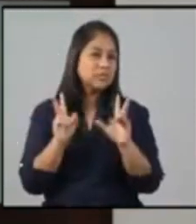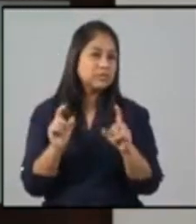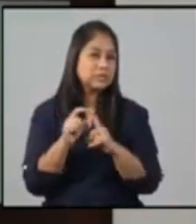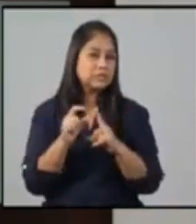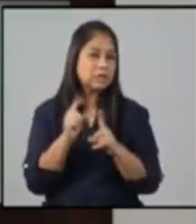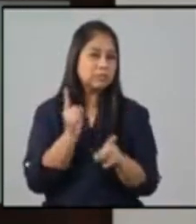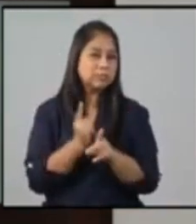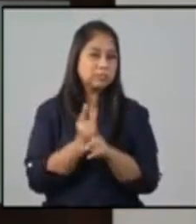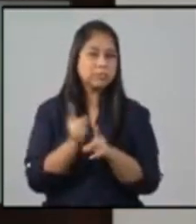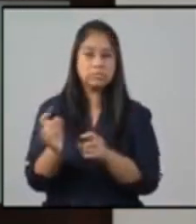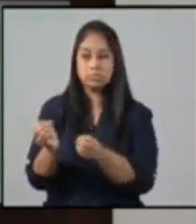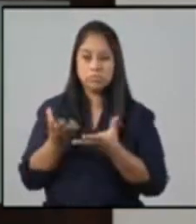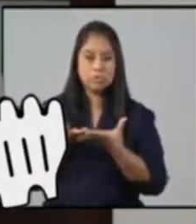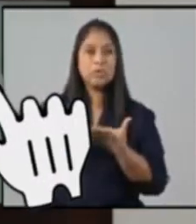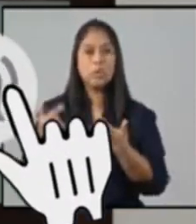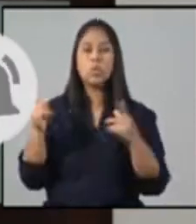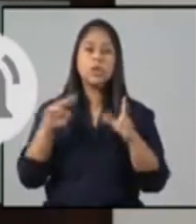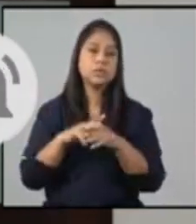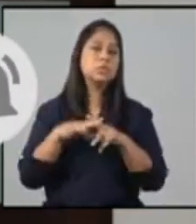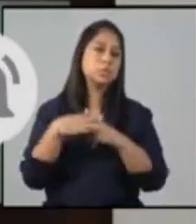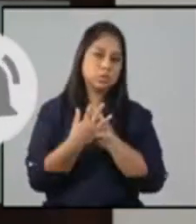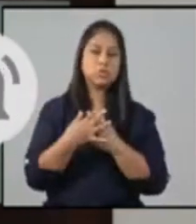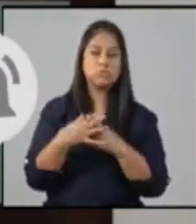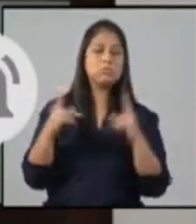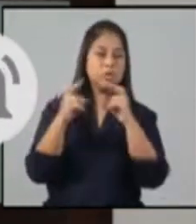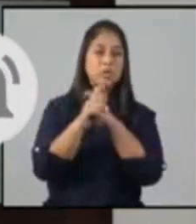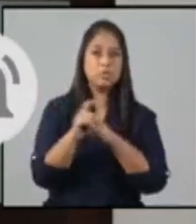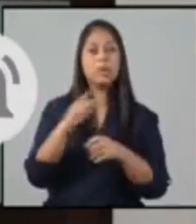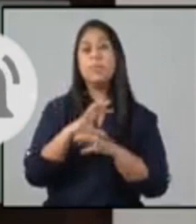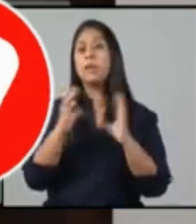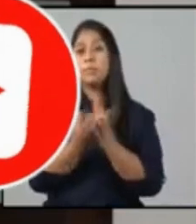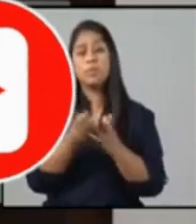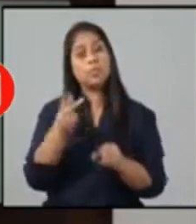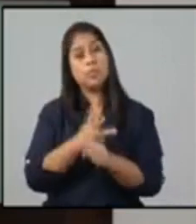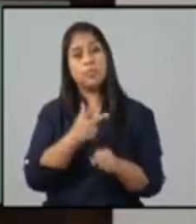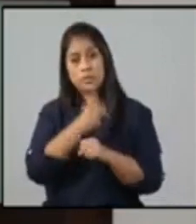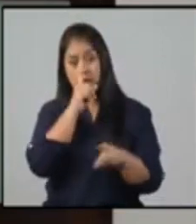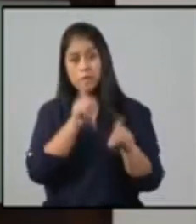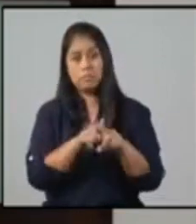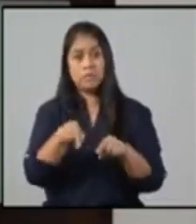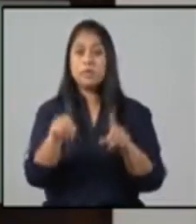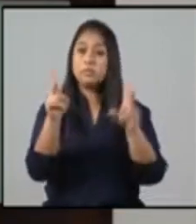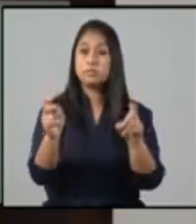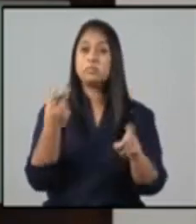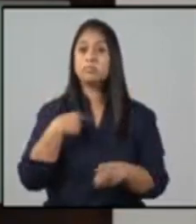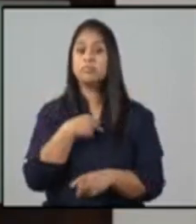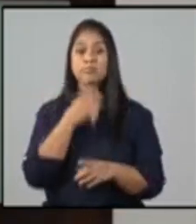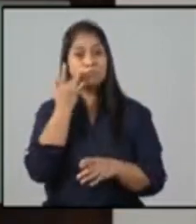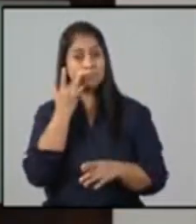presentado una situación bien compleja para el mundo y para Guatemala. En este contexto hemos